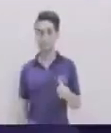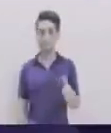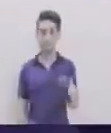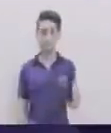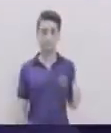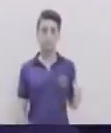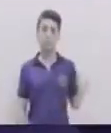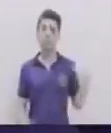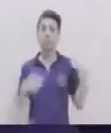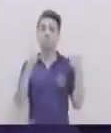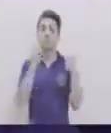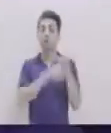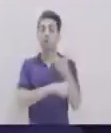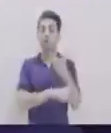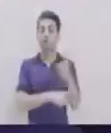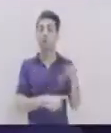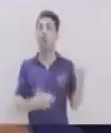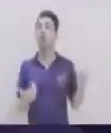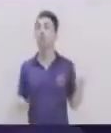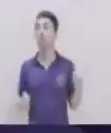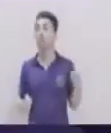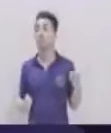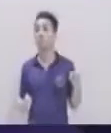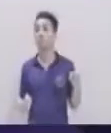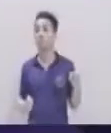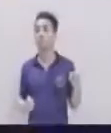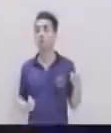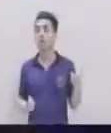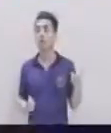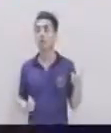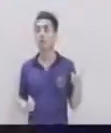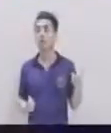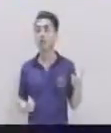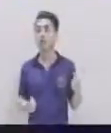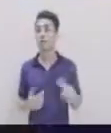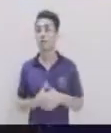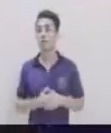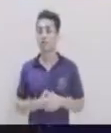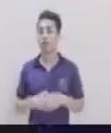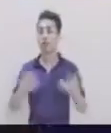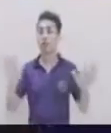bien. Número 2. Vuelvo a hacer.